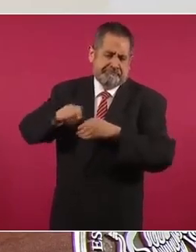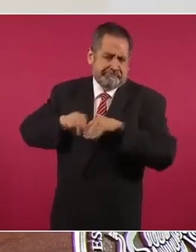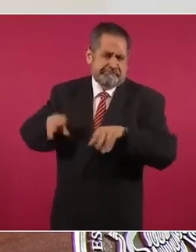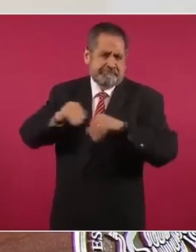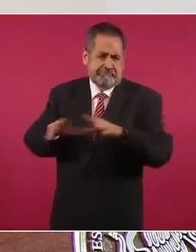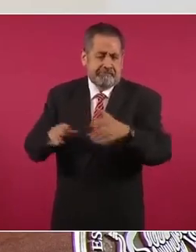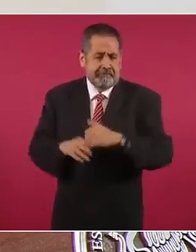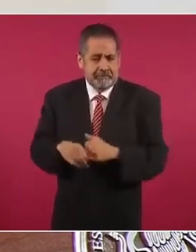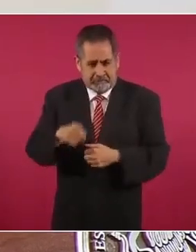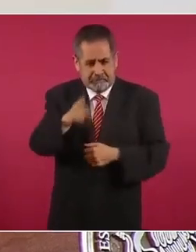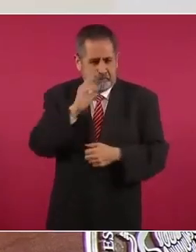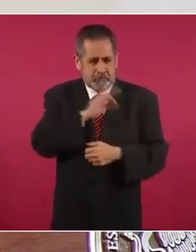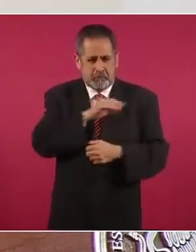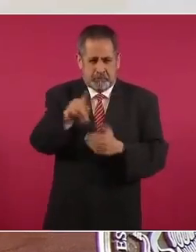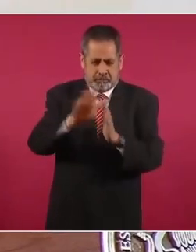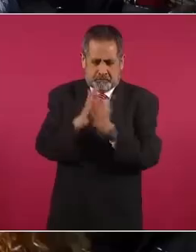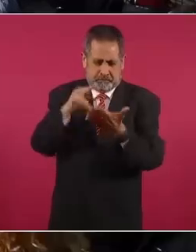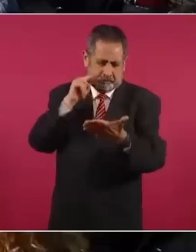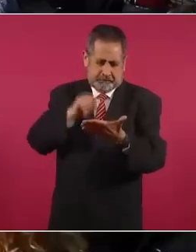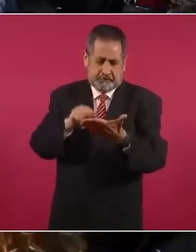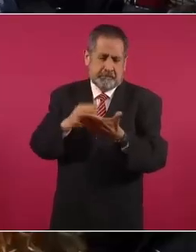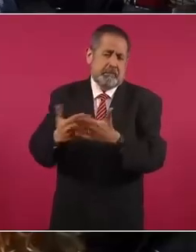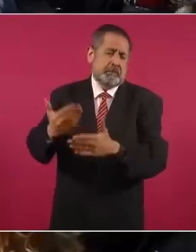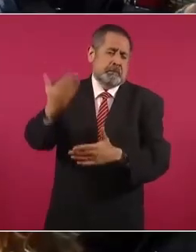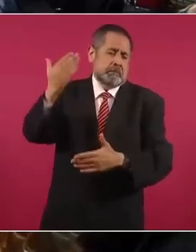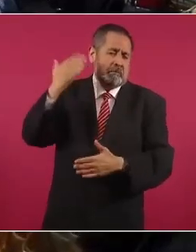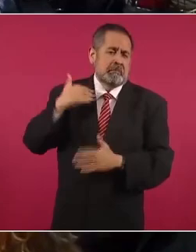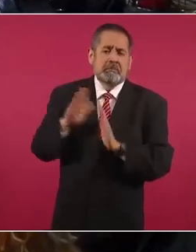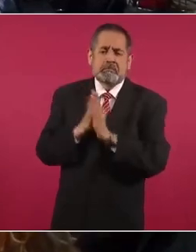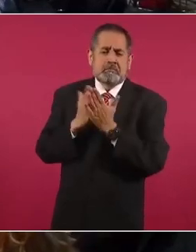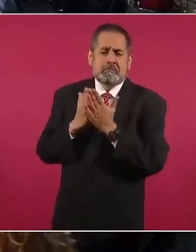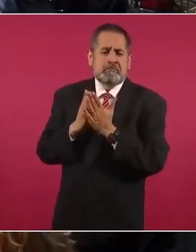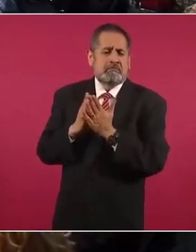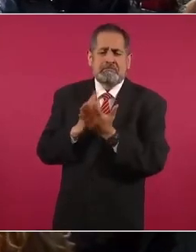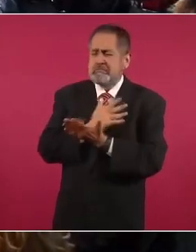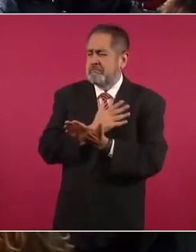Pueden ustedes ver, revisar todos mis libros